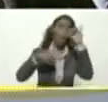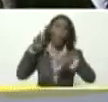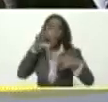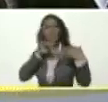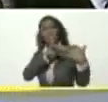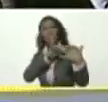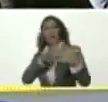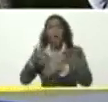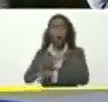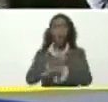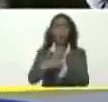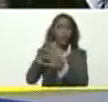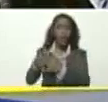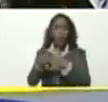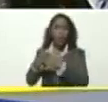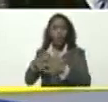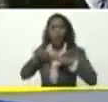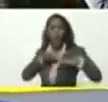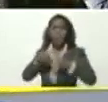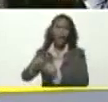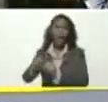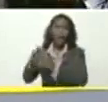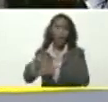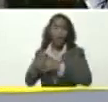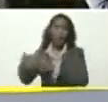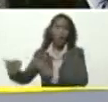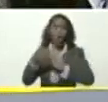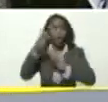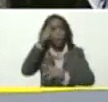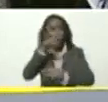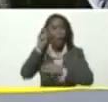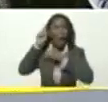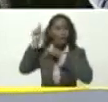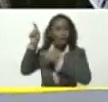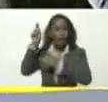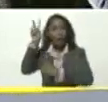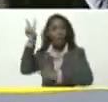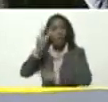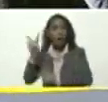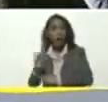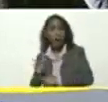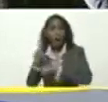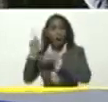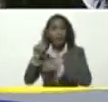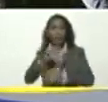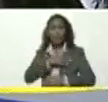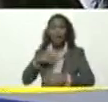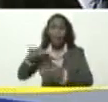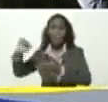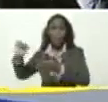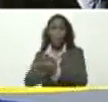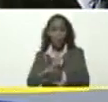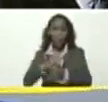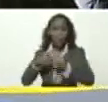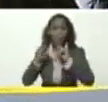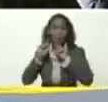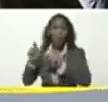gobierno estadounidense y del imperio gringo contra el pueblo vietnamita. Han querido borrarla, pero allí